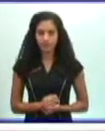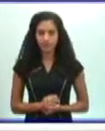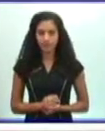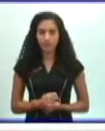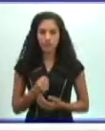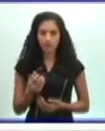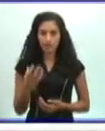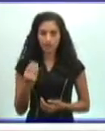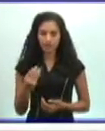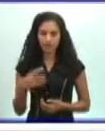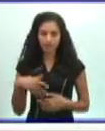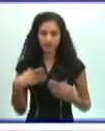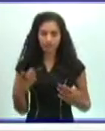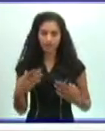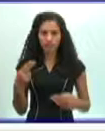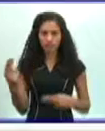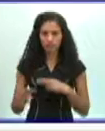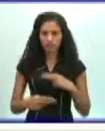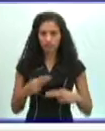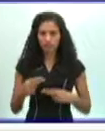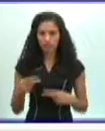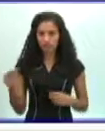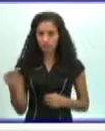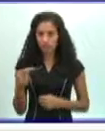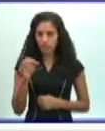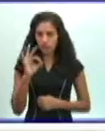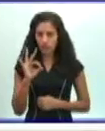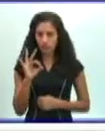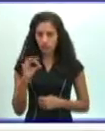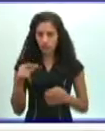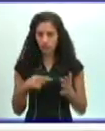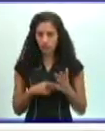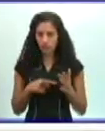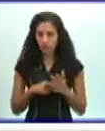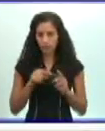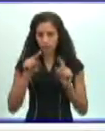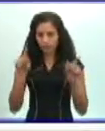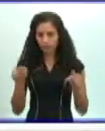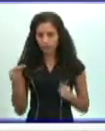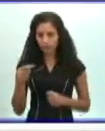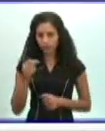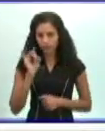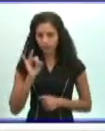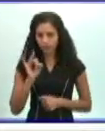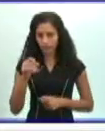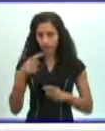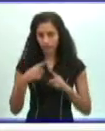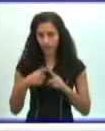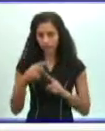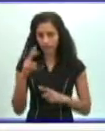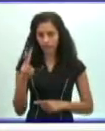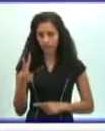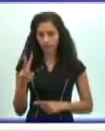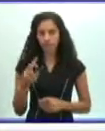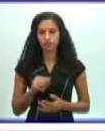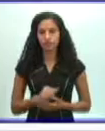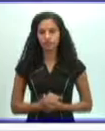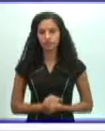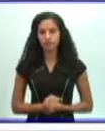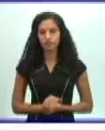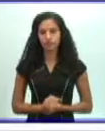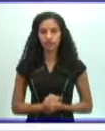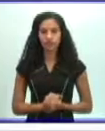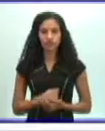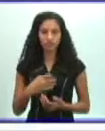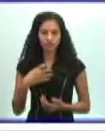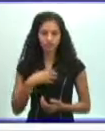Nos dicen que efectuemos menos 8 por menos 7 más 2. Si